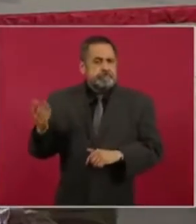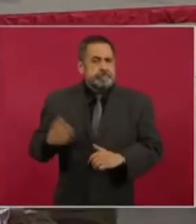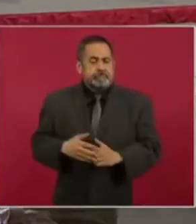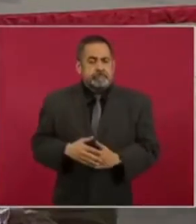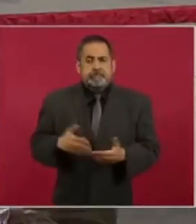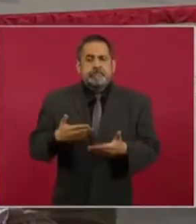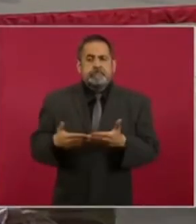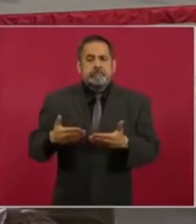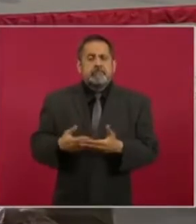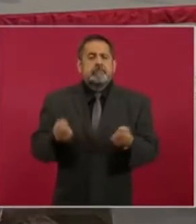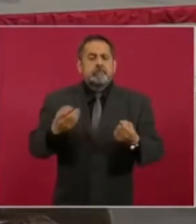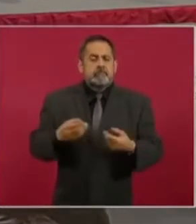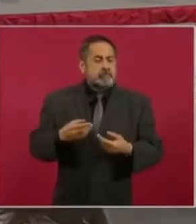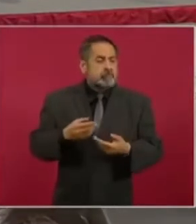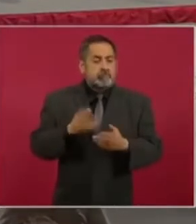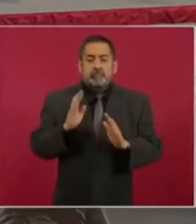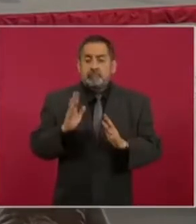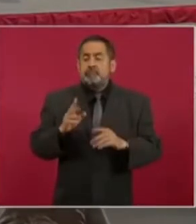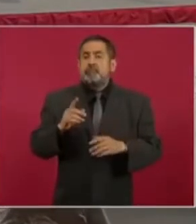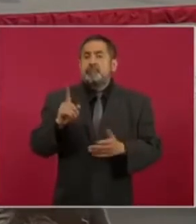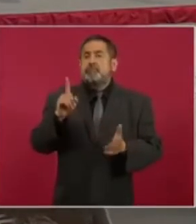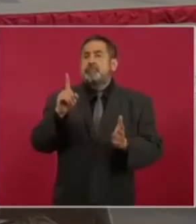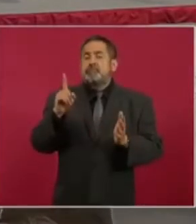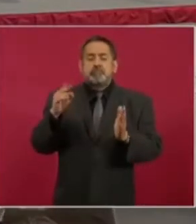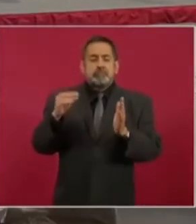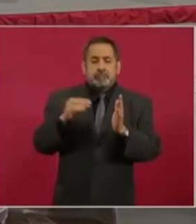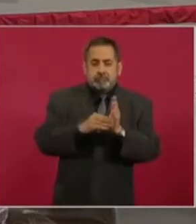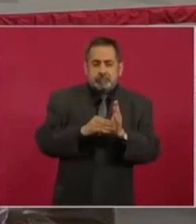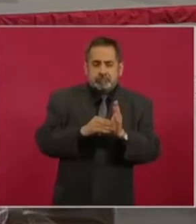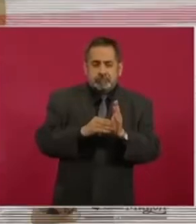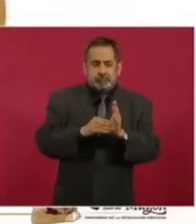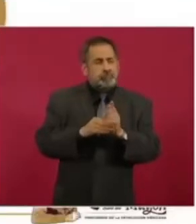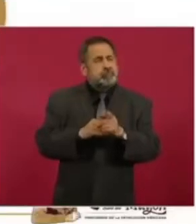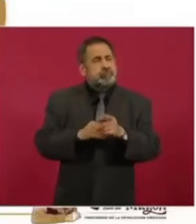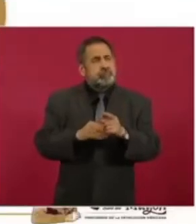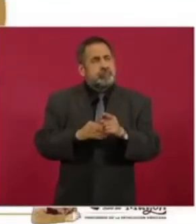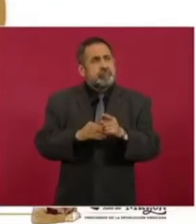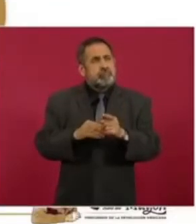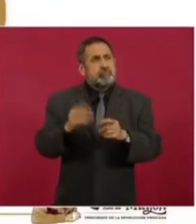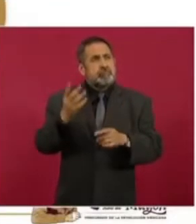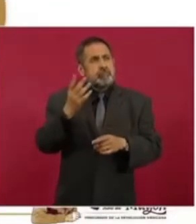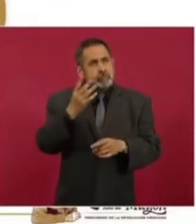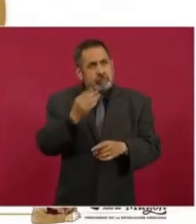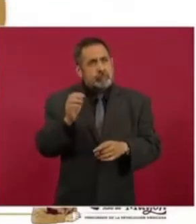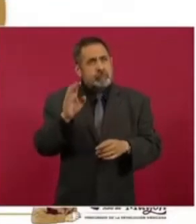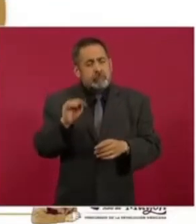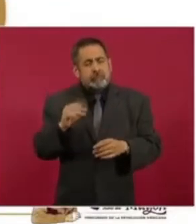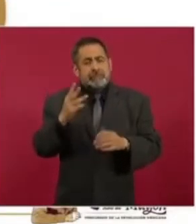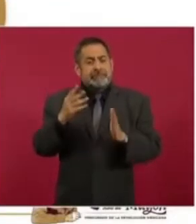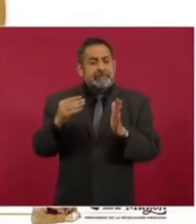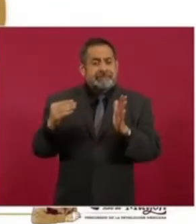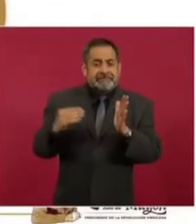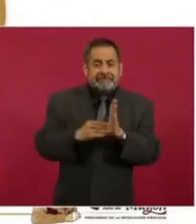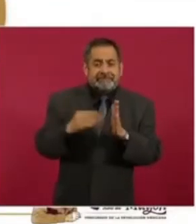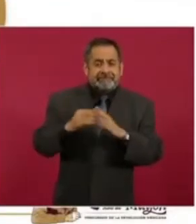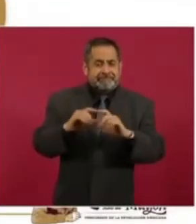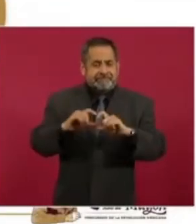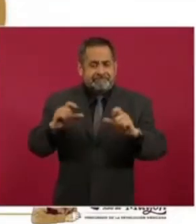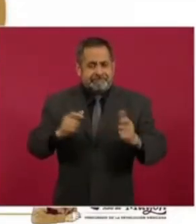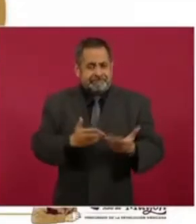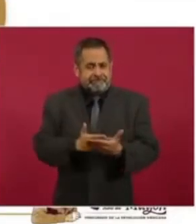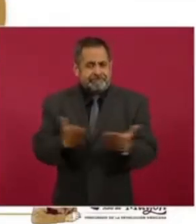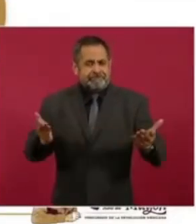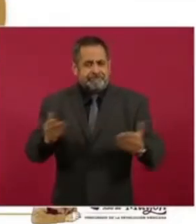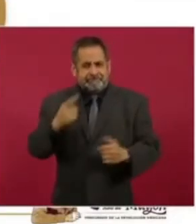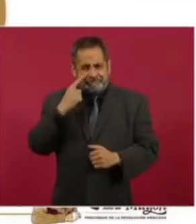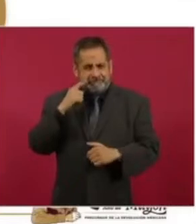hoy se han distribuido cerca de 1,000, son 993 millones de piezas de